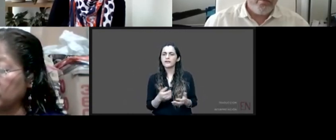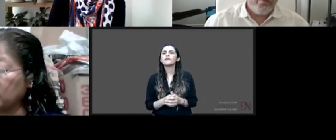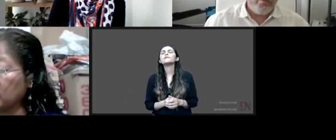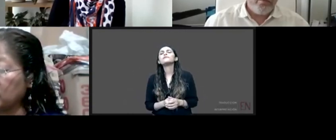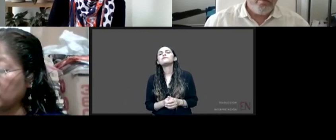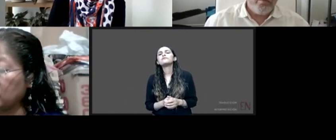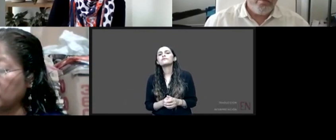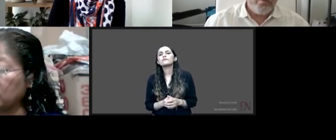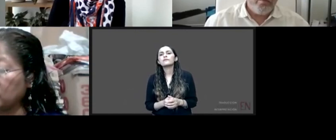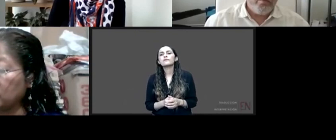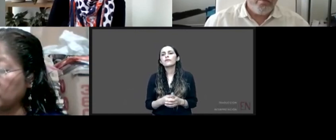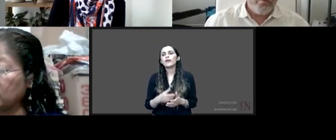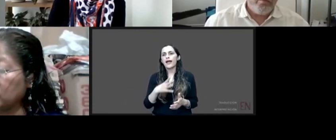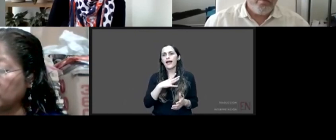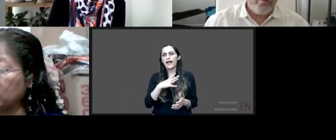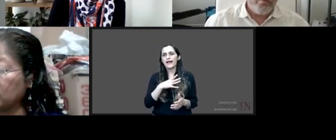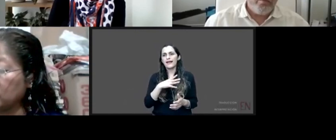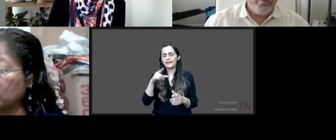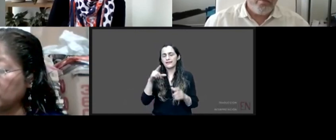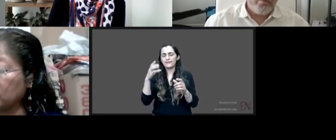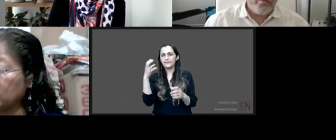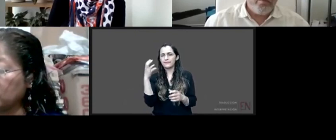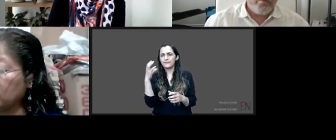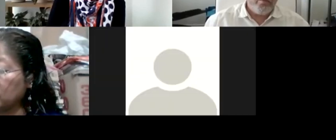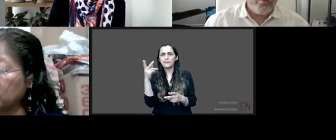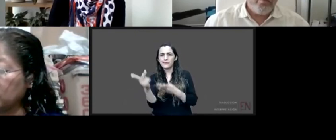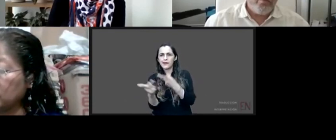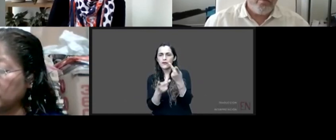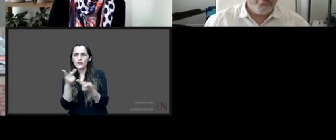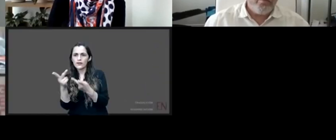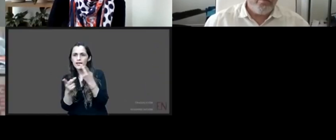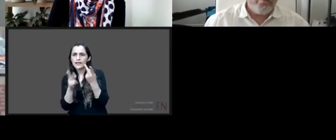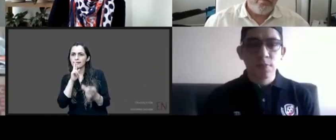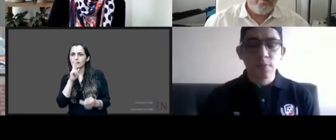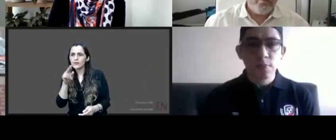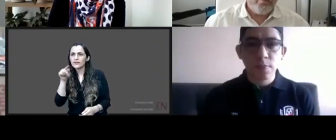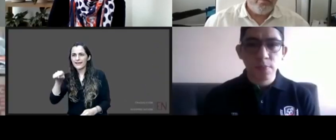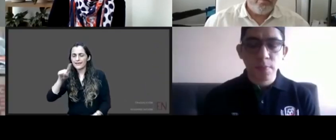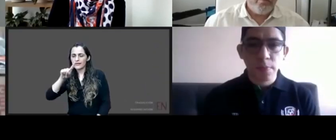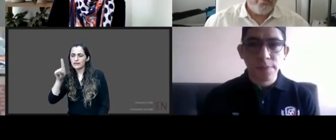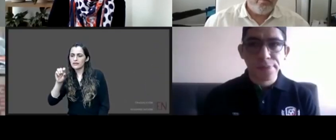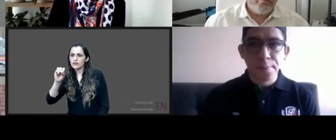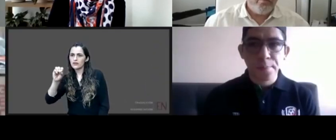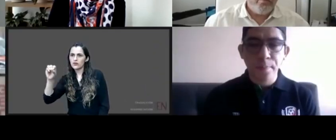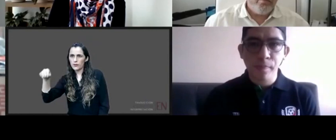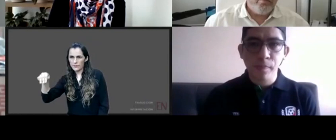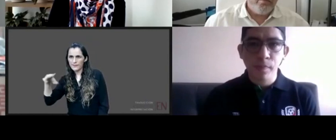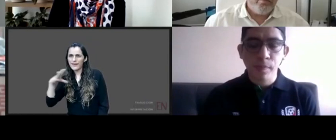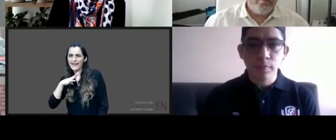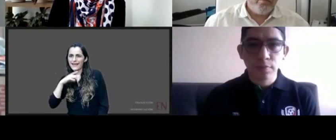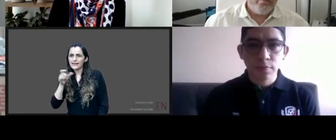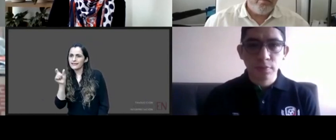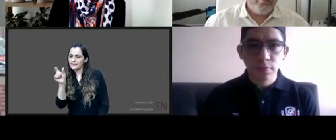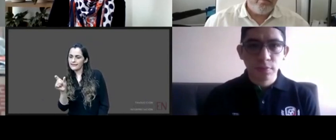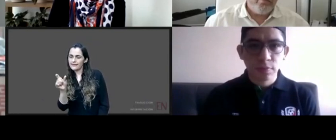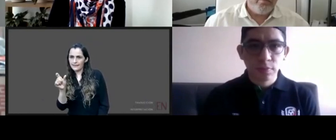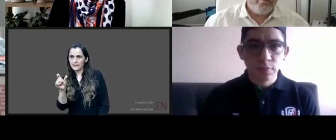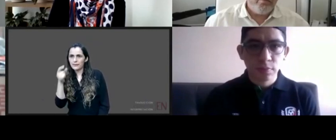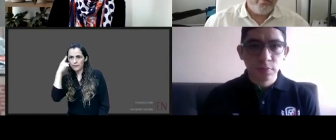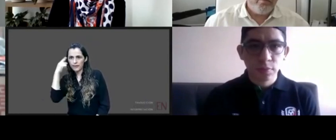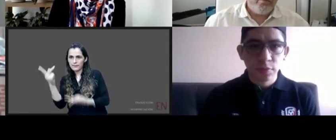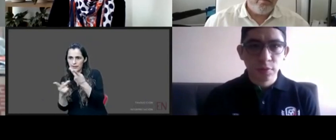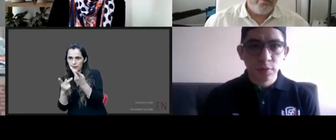través de la herramienta de preguntas y respuestas aquí en Zoom y también en Facebook Live.